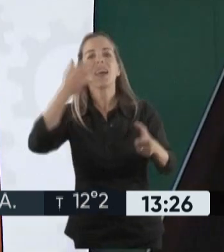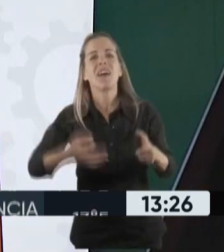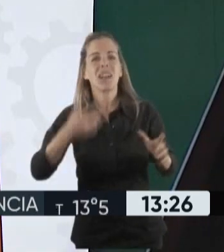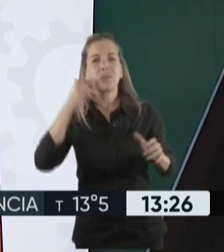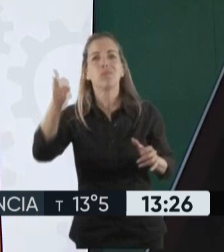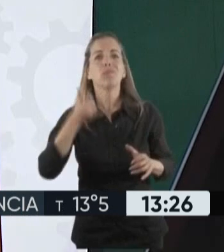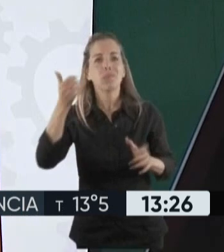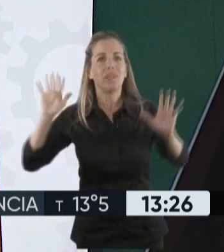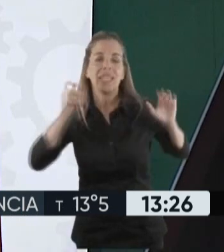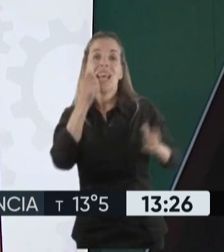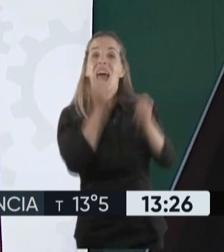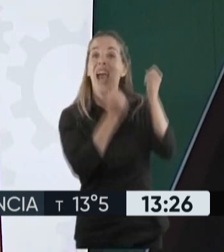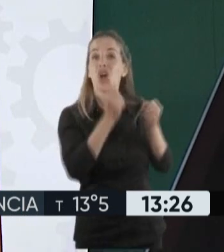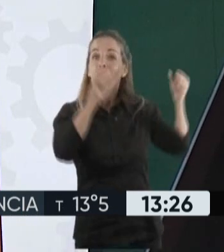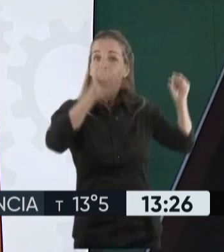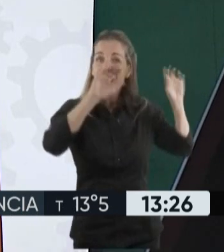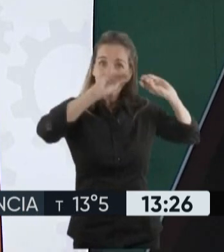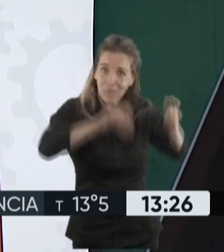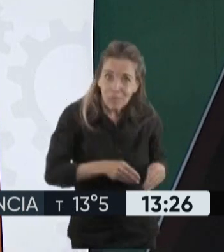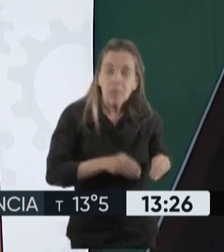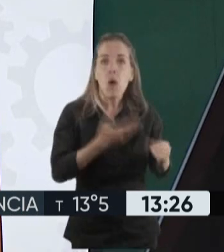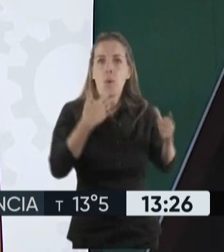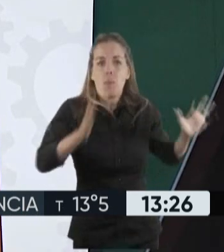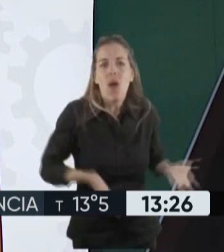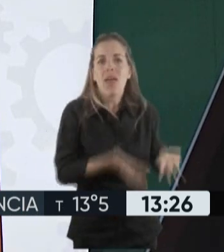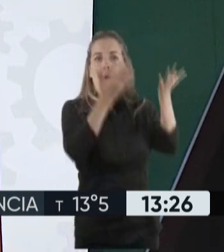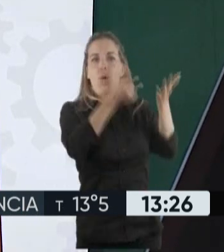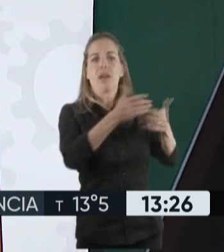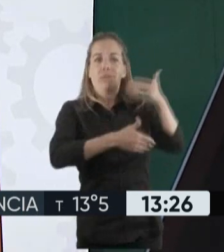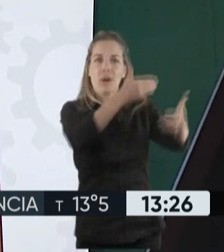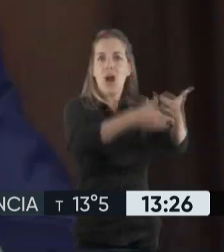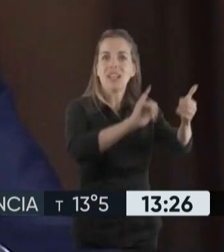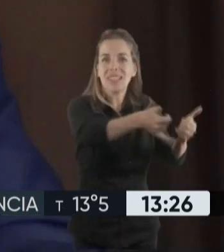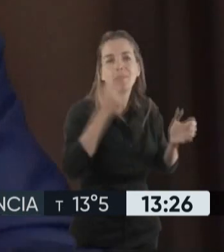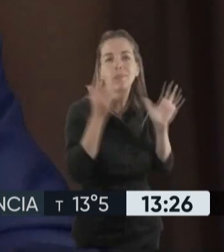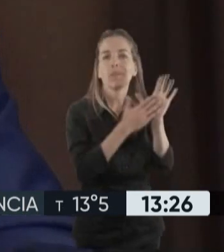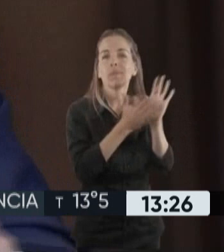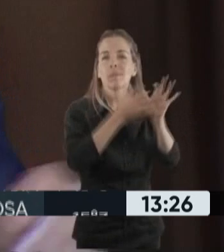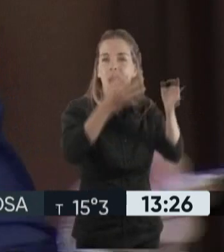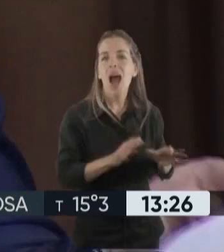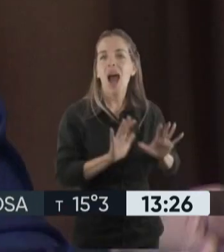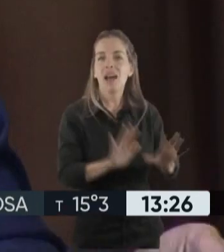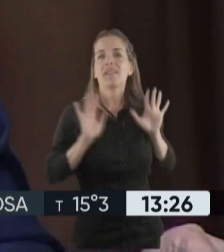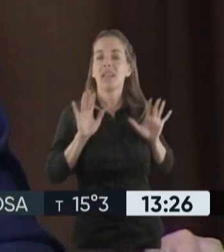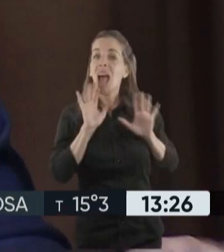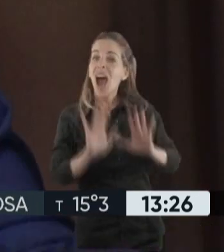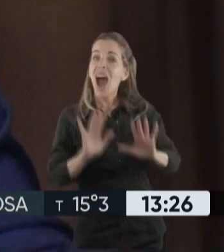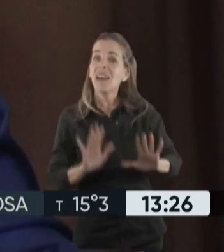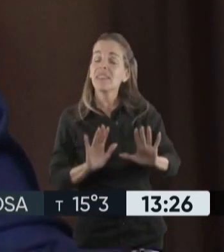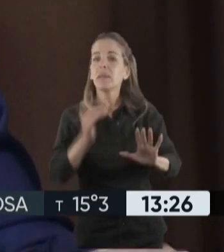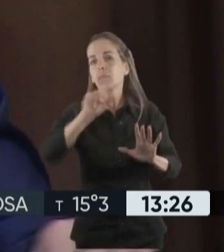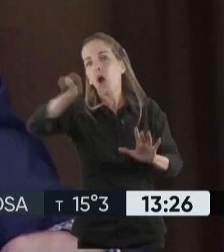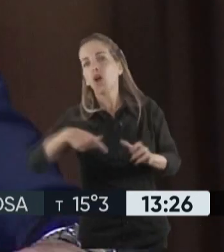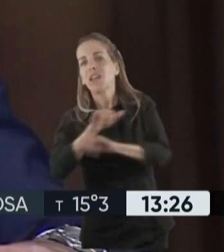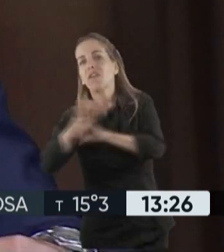que se caía en la economía se podía recuperar. Y lo demostramos. Y con esa recuperación aparecieron otros